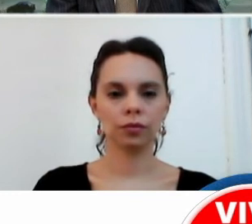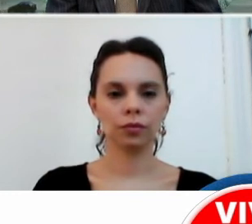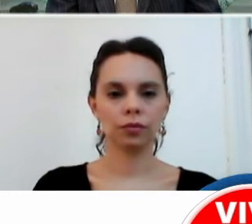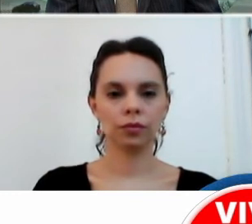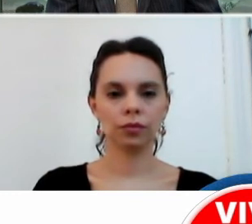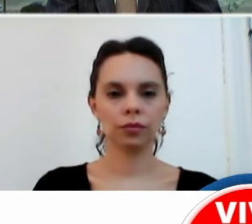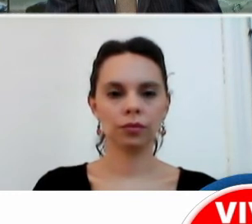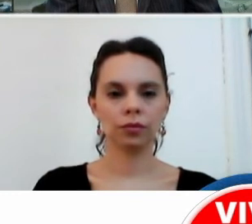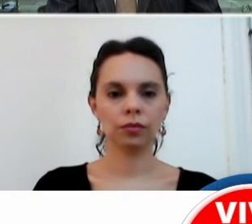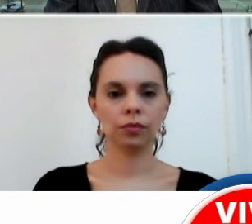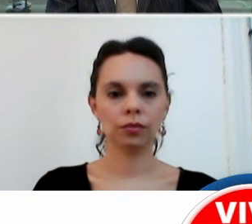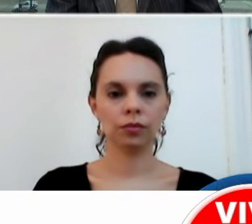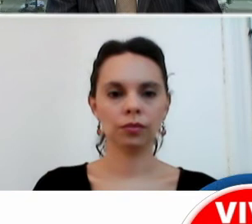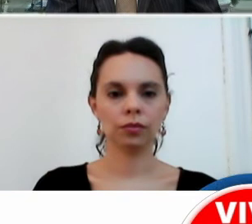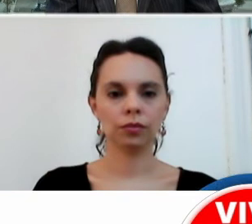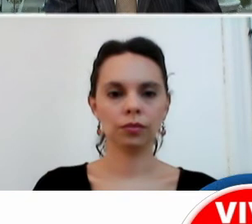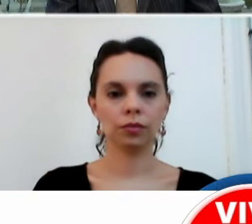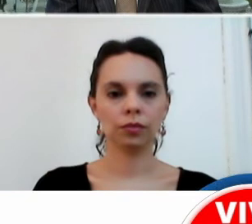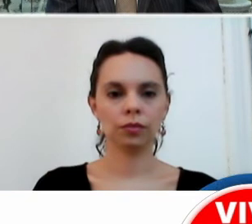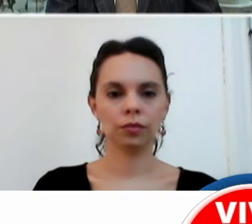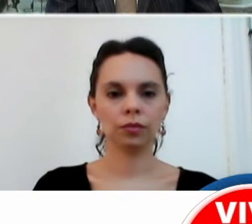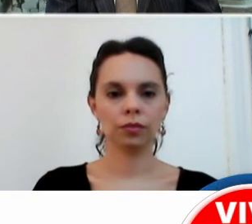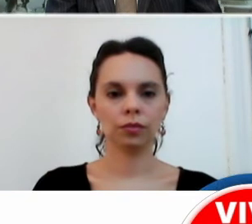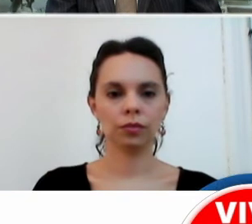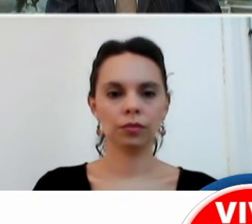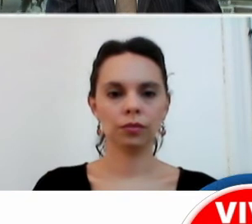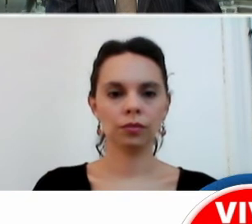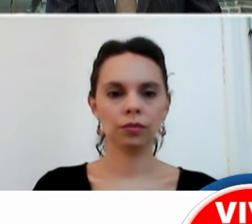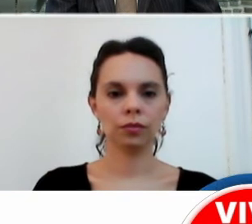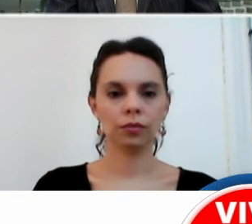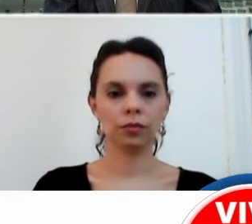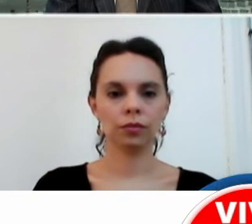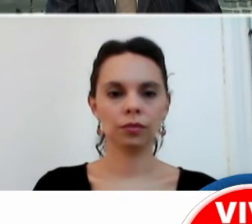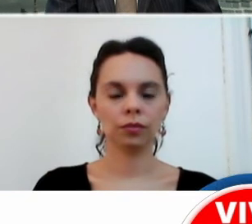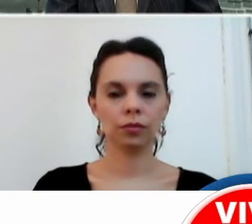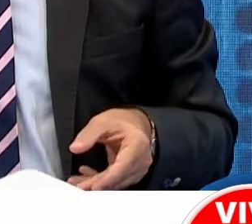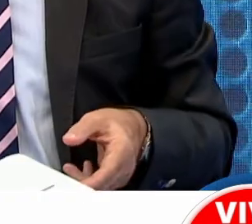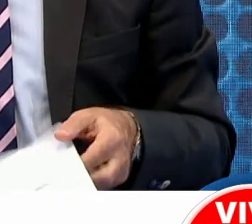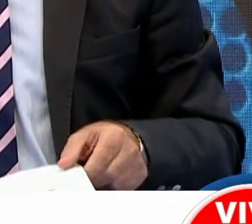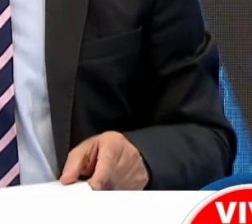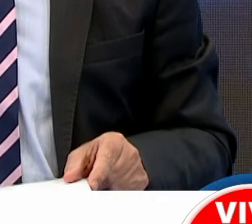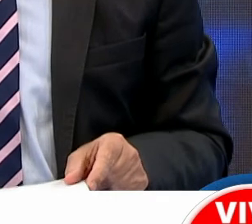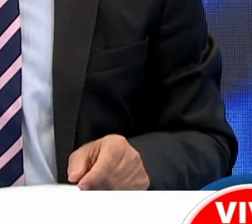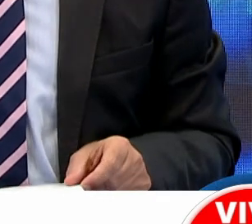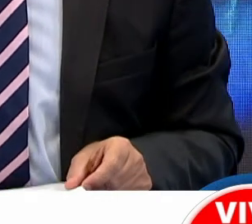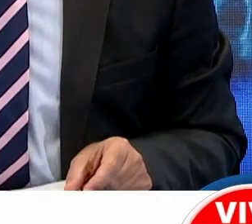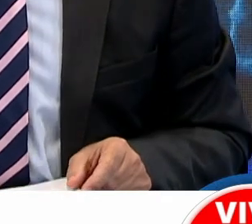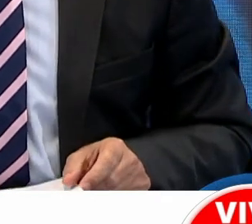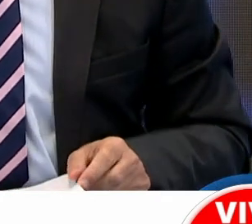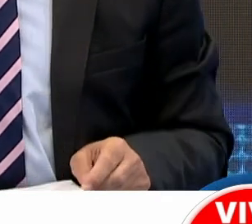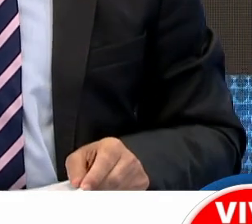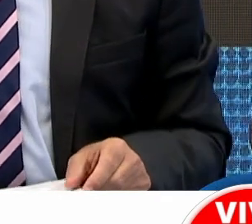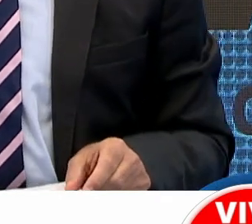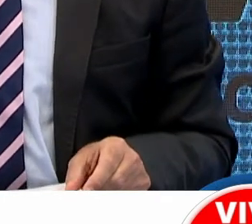generado una crisis cuyas consecuencias son difíciles de imaginar. Carlos, un tema, porque hoy